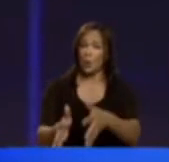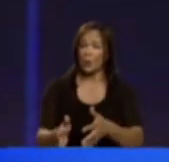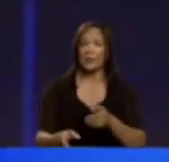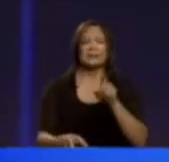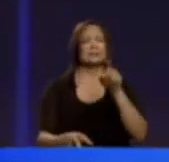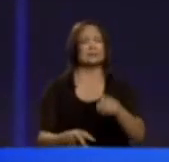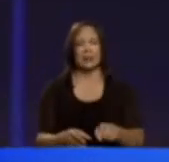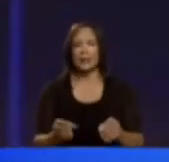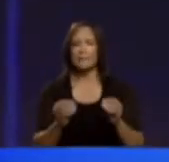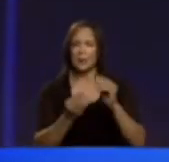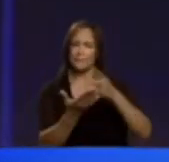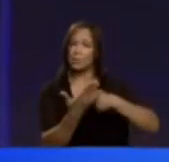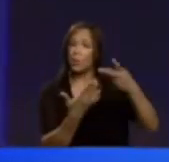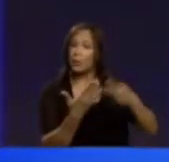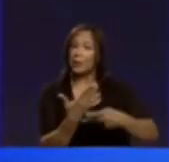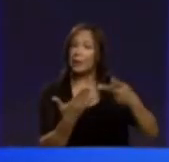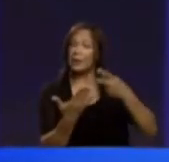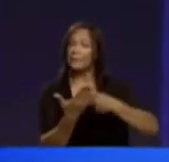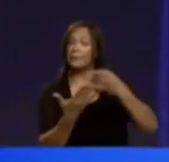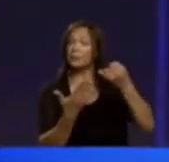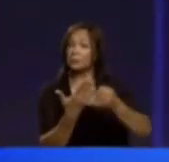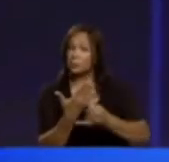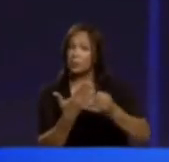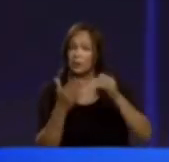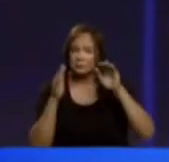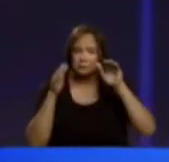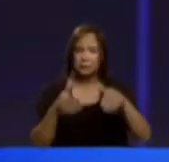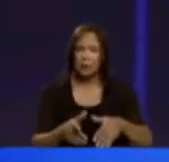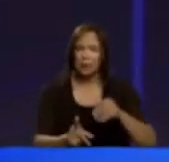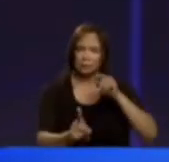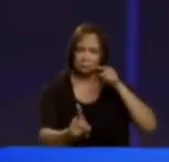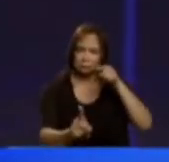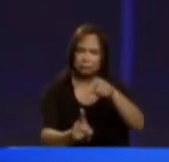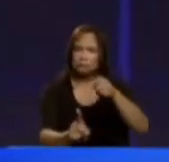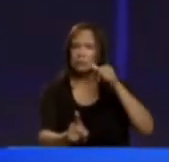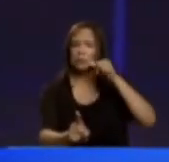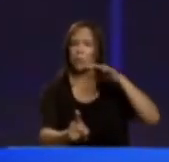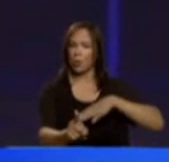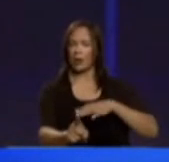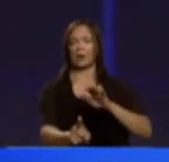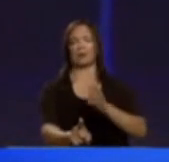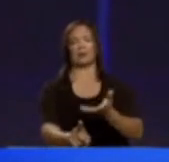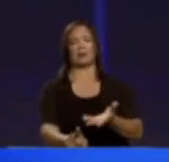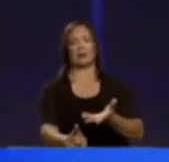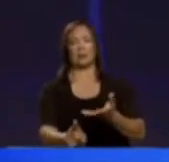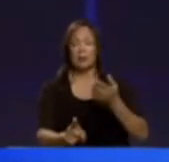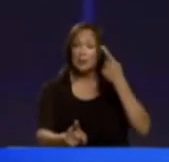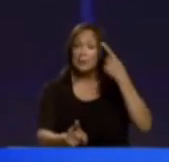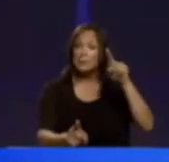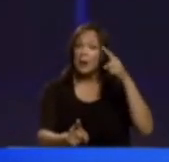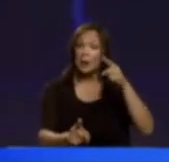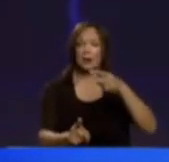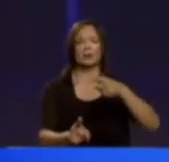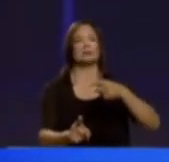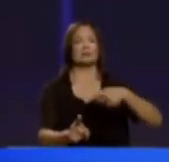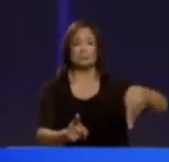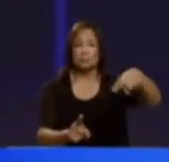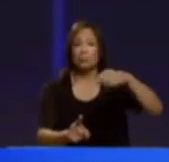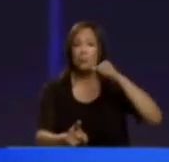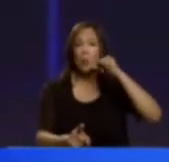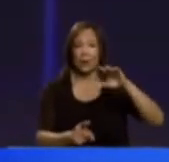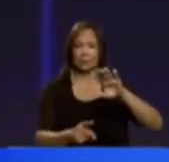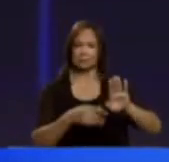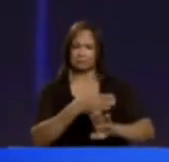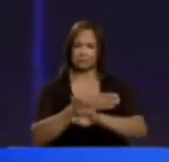necesitamos más Pol políticas públicas dirigidas a la mujer en ese sentido para que ellas tengan la